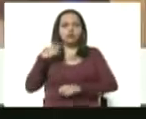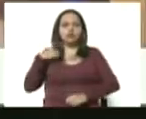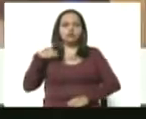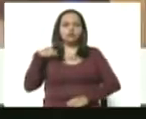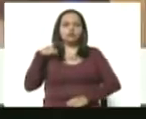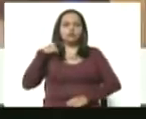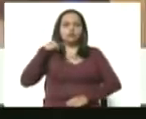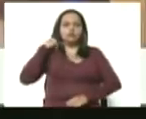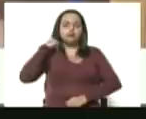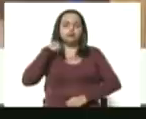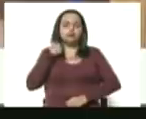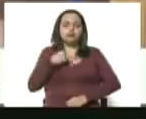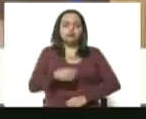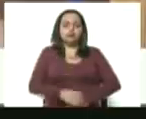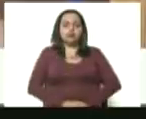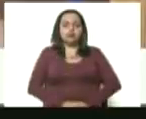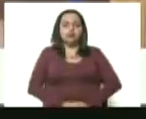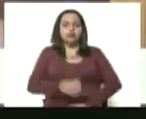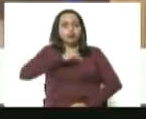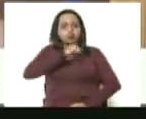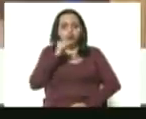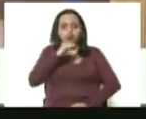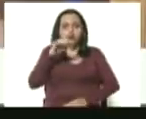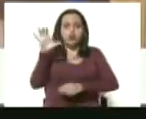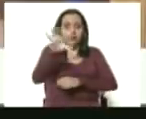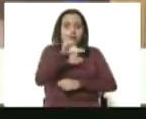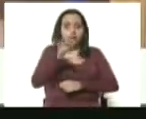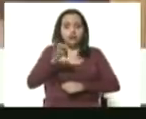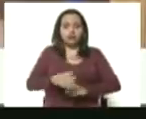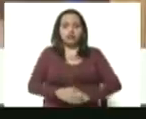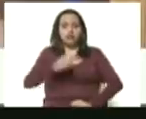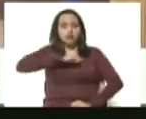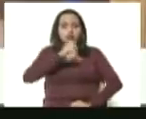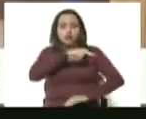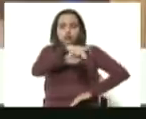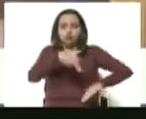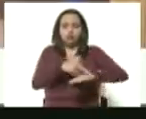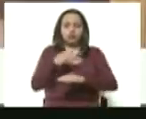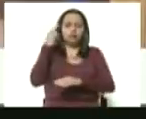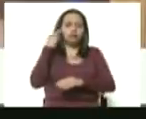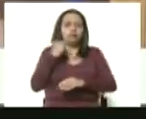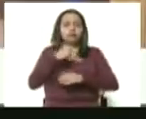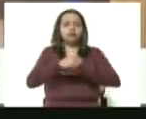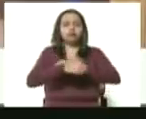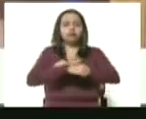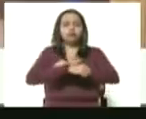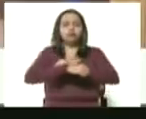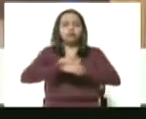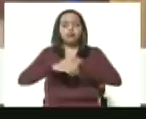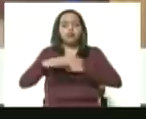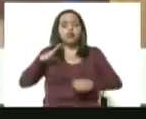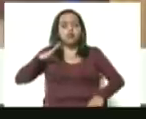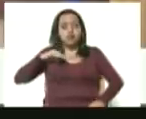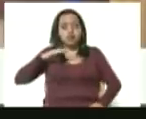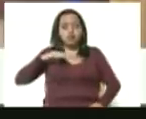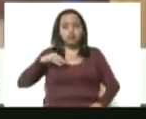a dudas, las policías del país, la Policía Nacional Bolivariana, el 6CPC,